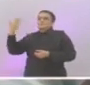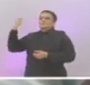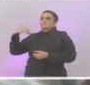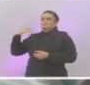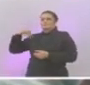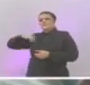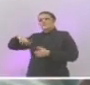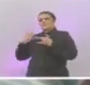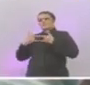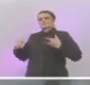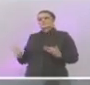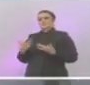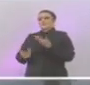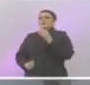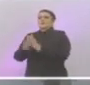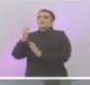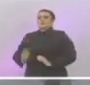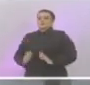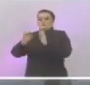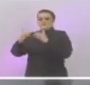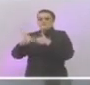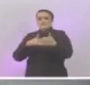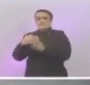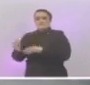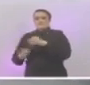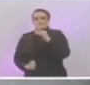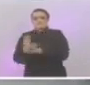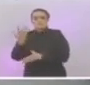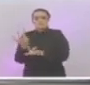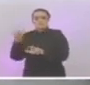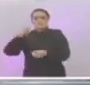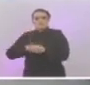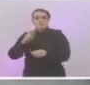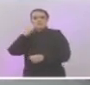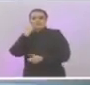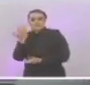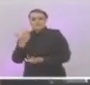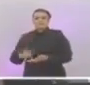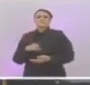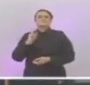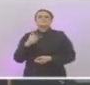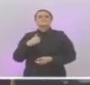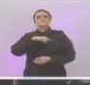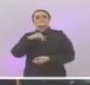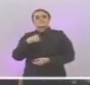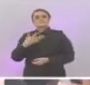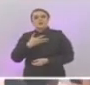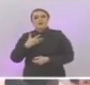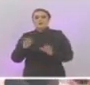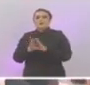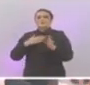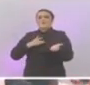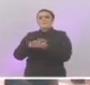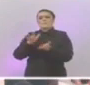en un complejo funcional con modernas instalaciones hospitalarias. Para ello, contamos con el respaldo